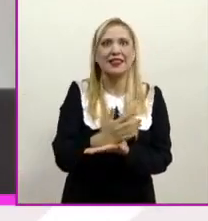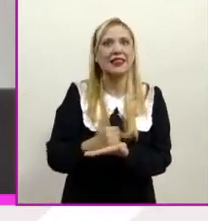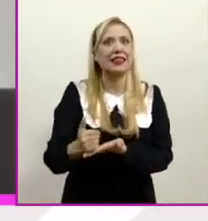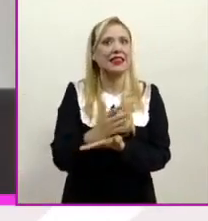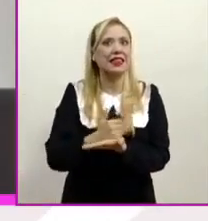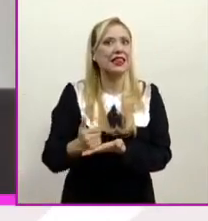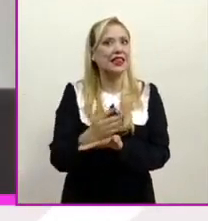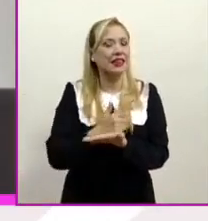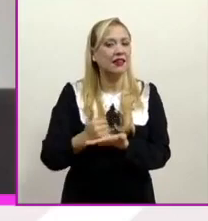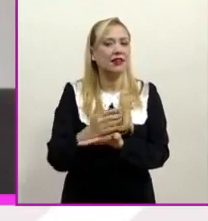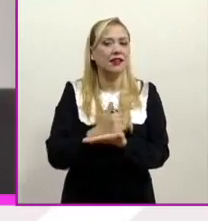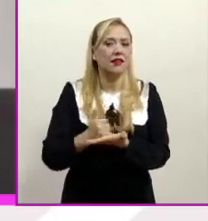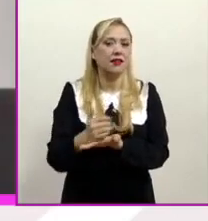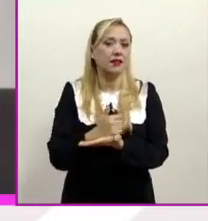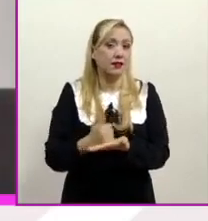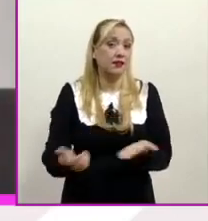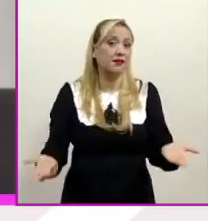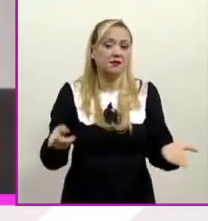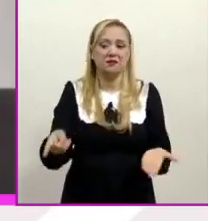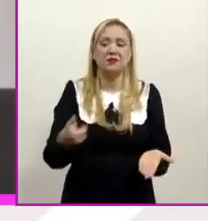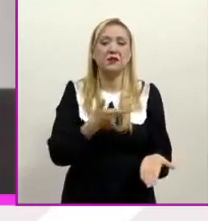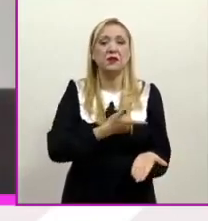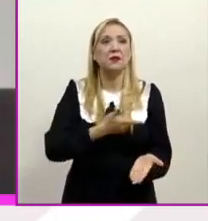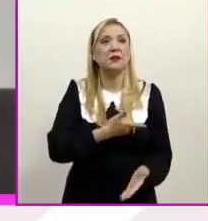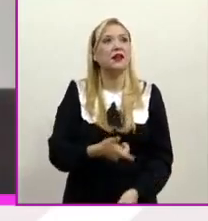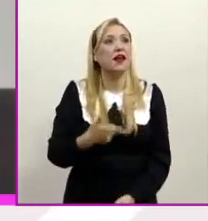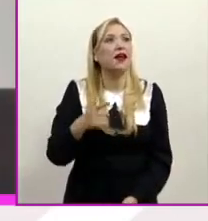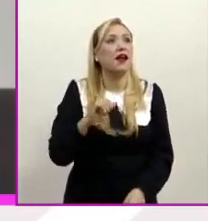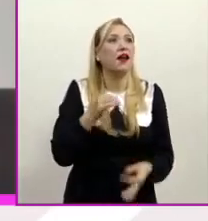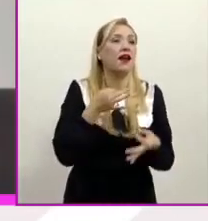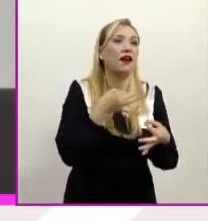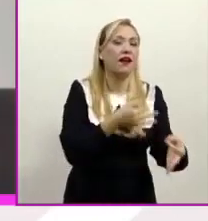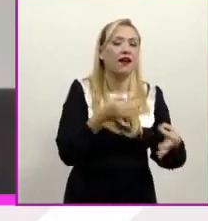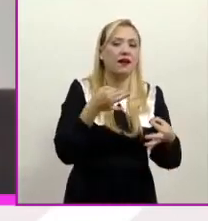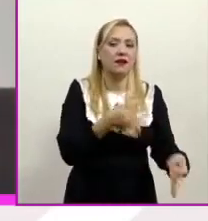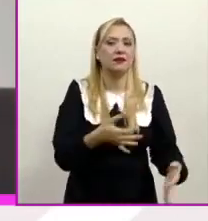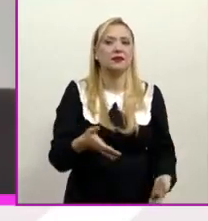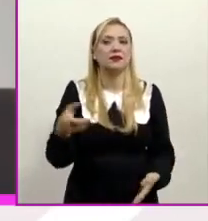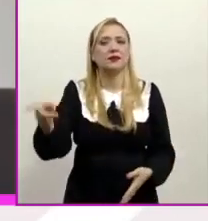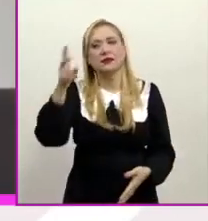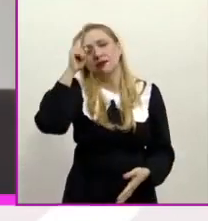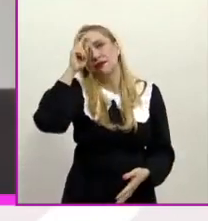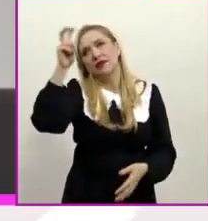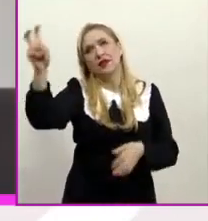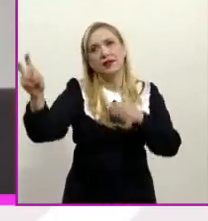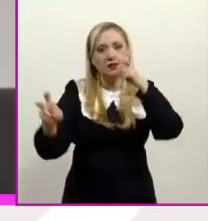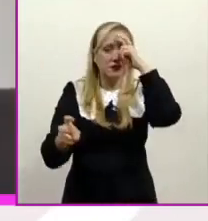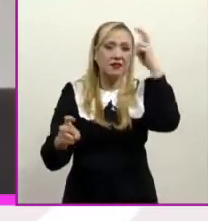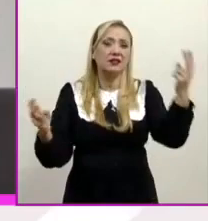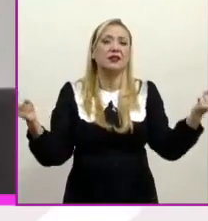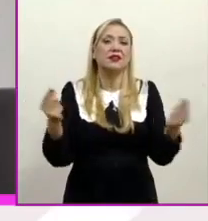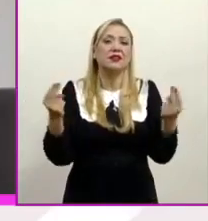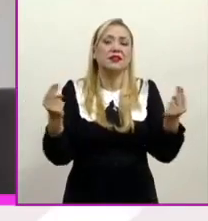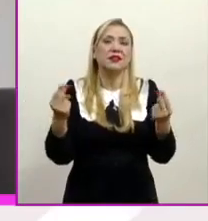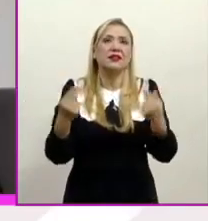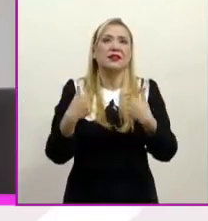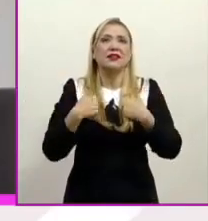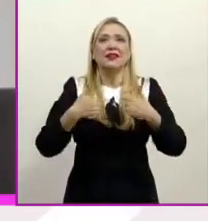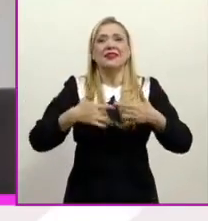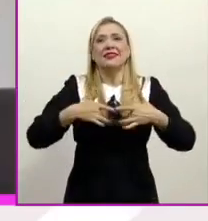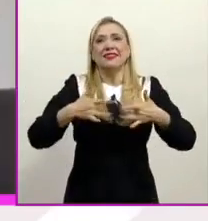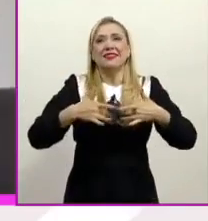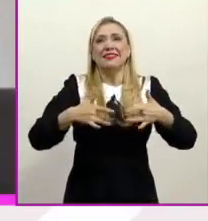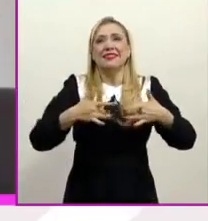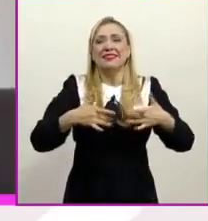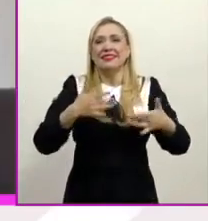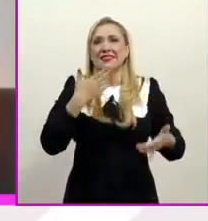esas historias que a ellos tanto les gustaban y que alimentaban pues esta idea que necesitaban, no solamente para que ellos pudieran